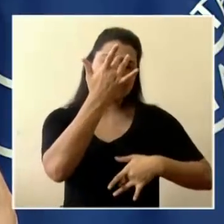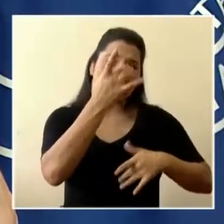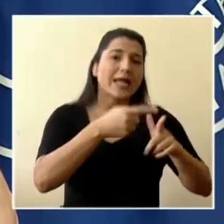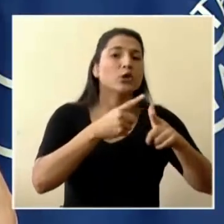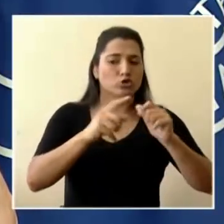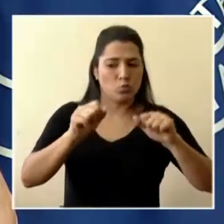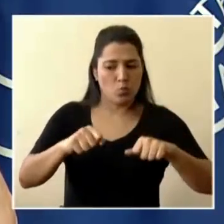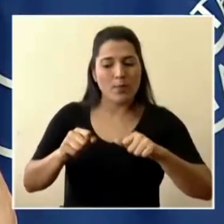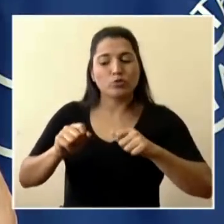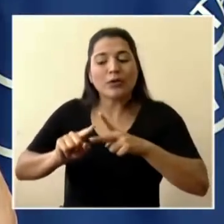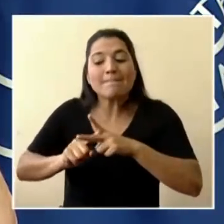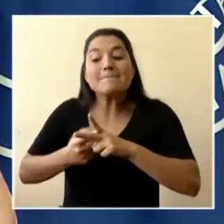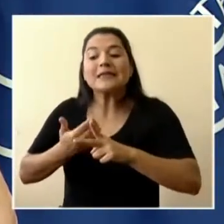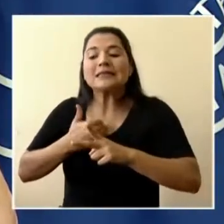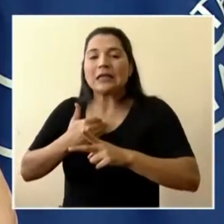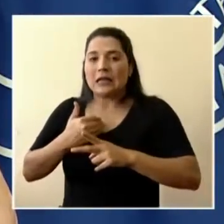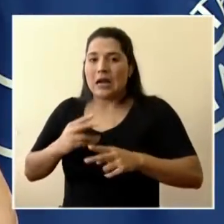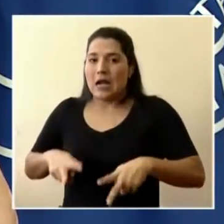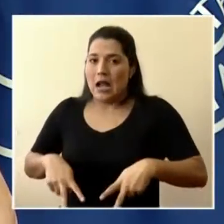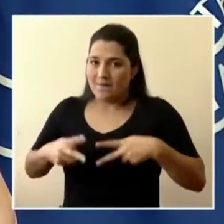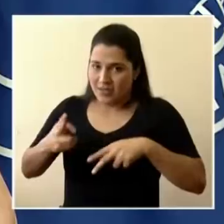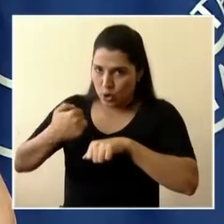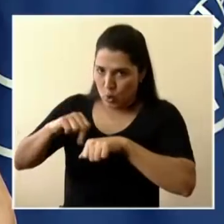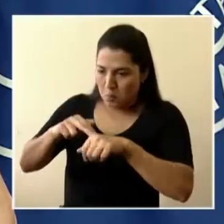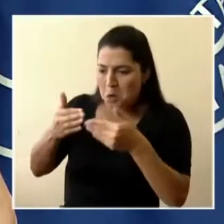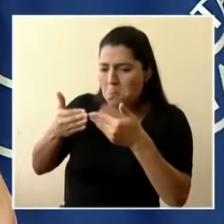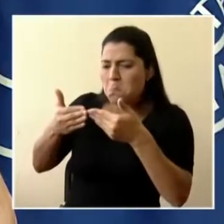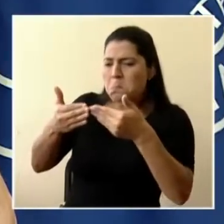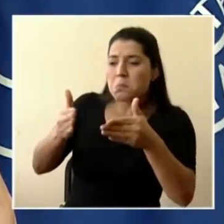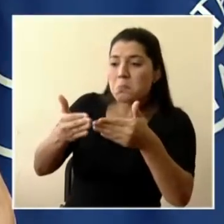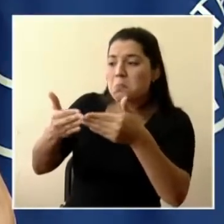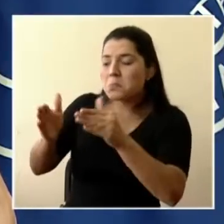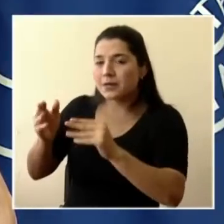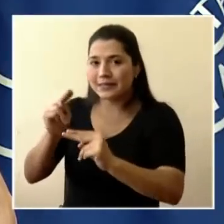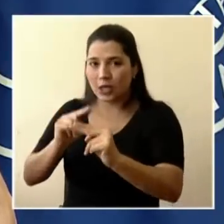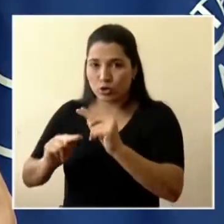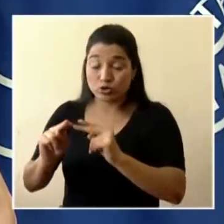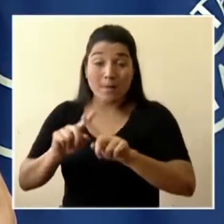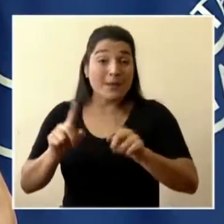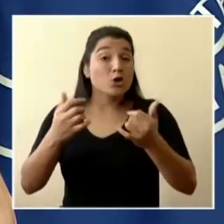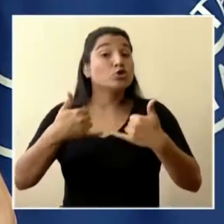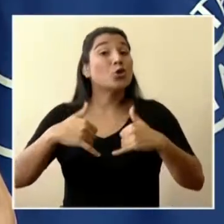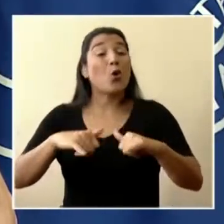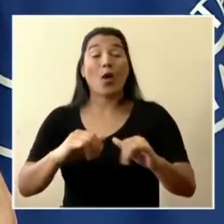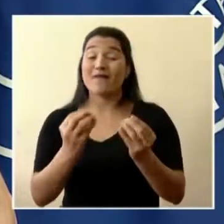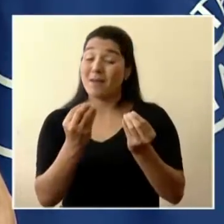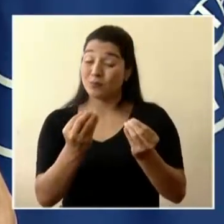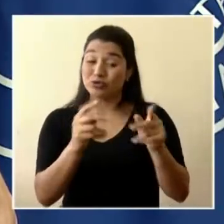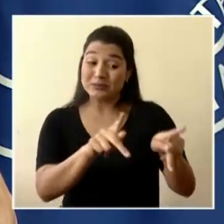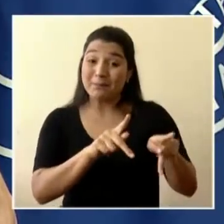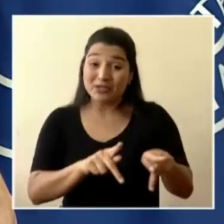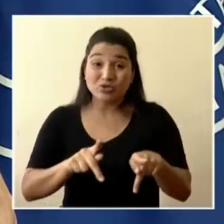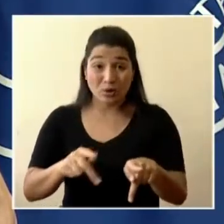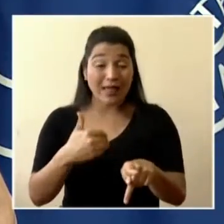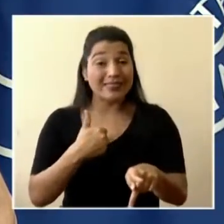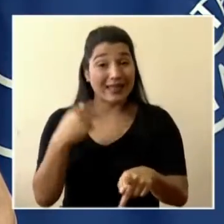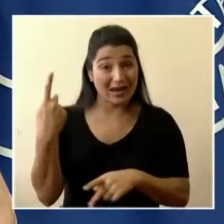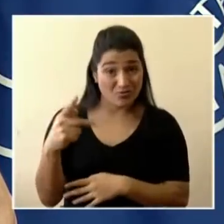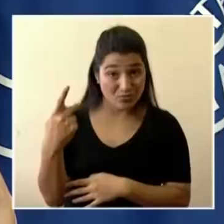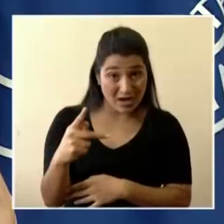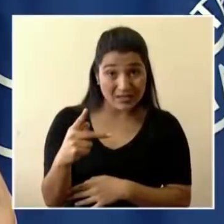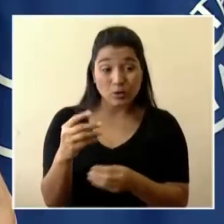este momento, indico, mucha de la población todavía está susceptible, hay mucha probabilidad de incremento